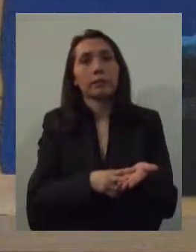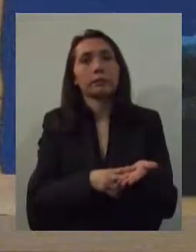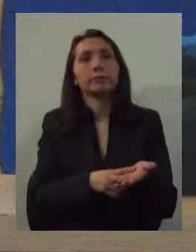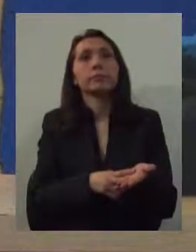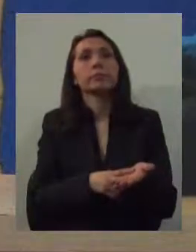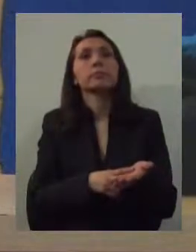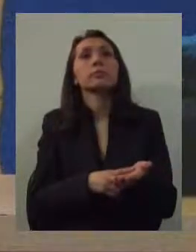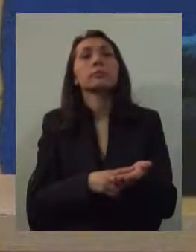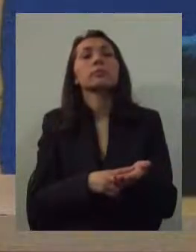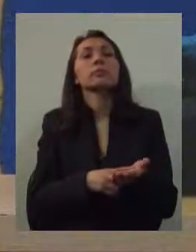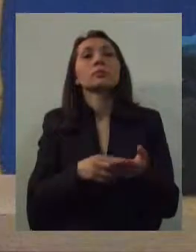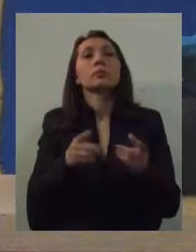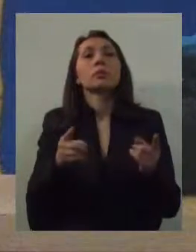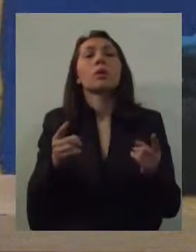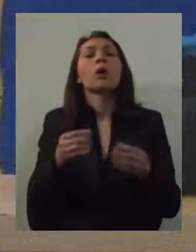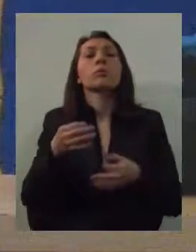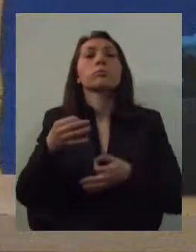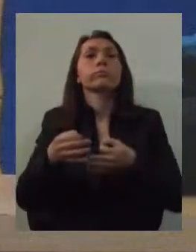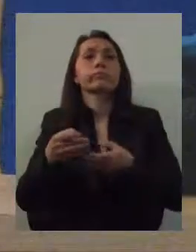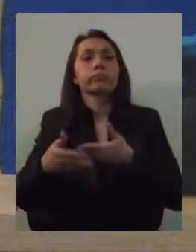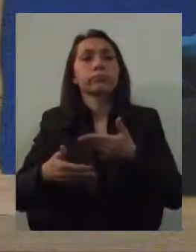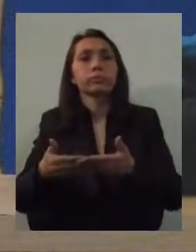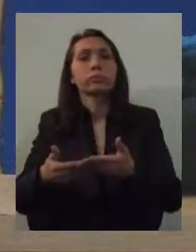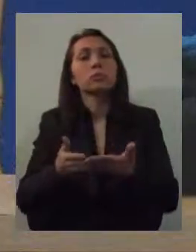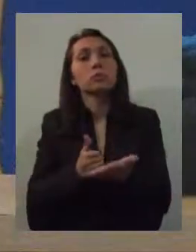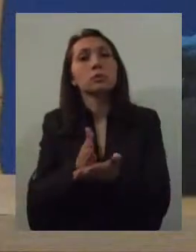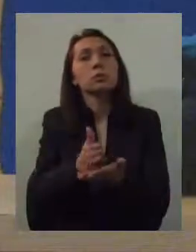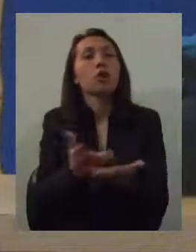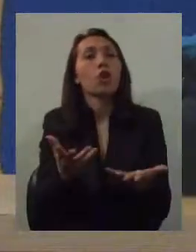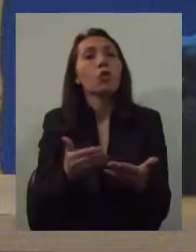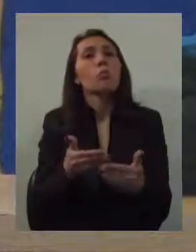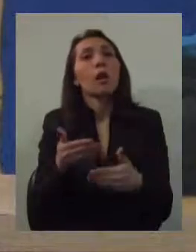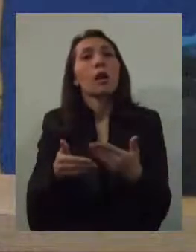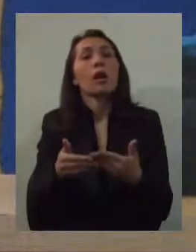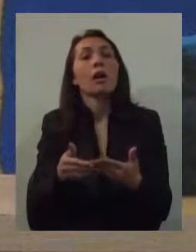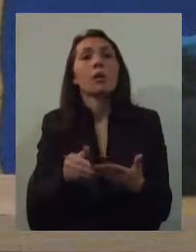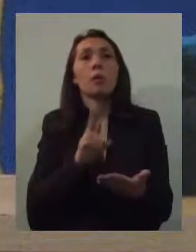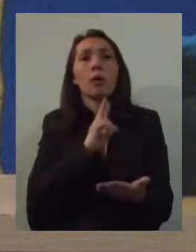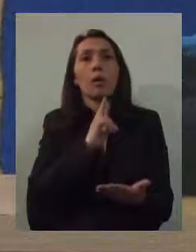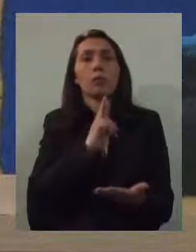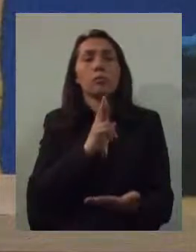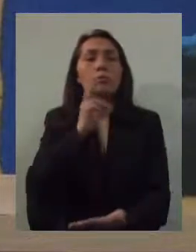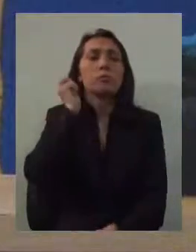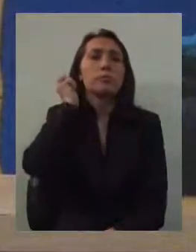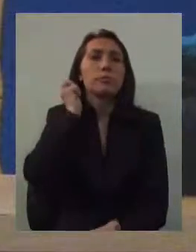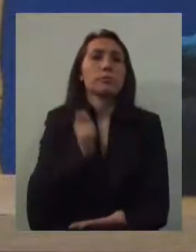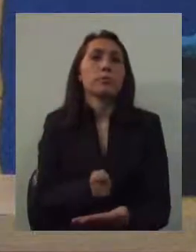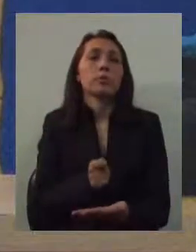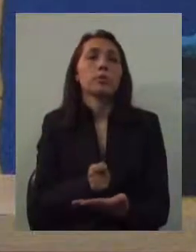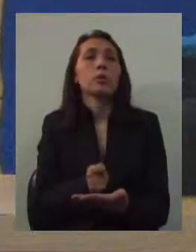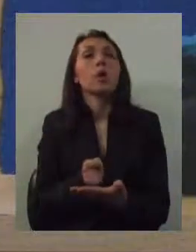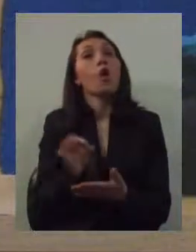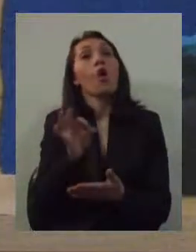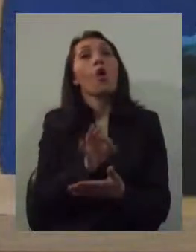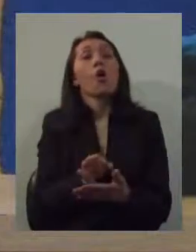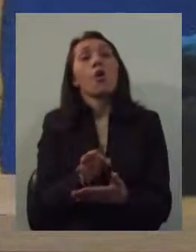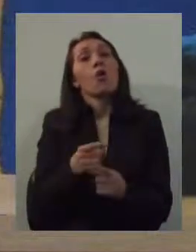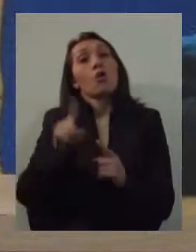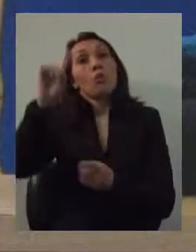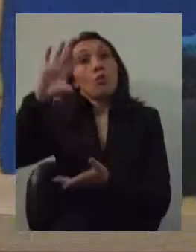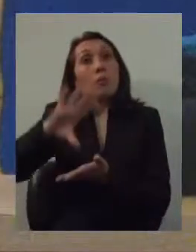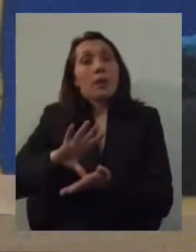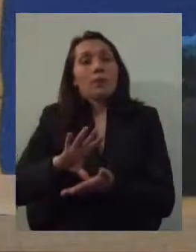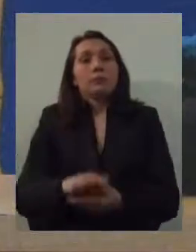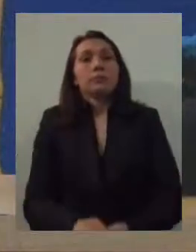la transposición procesal, es decir, la ejecución de una sentencia o de un laudo arbitral extranjero.